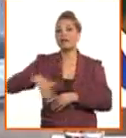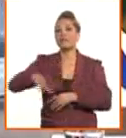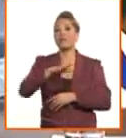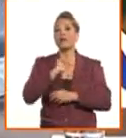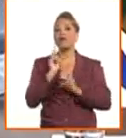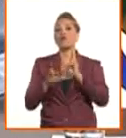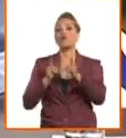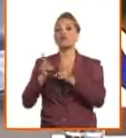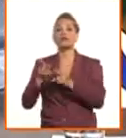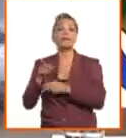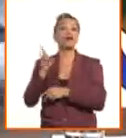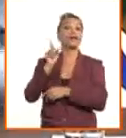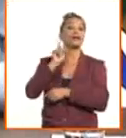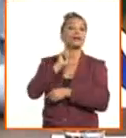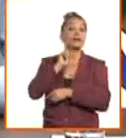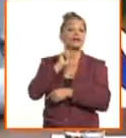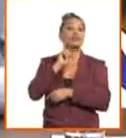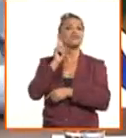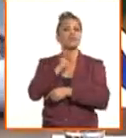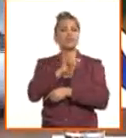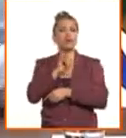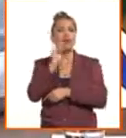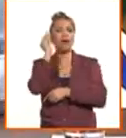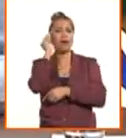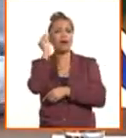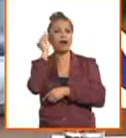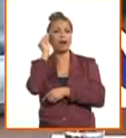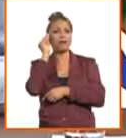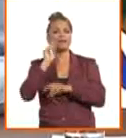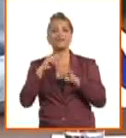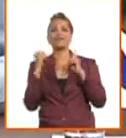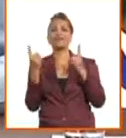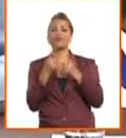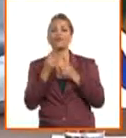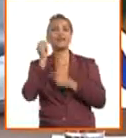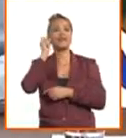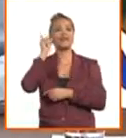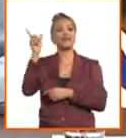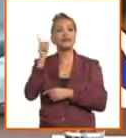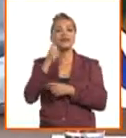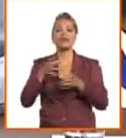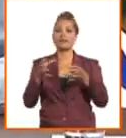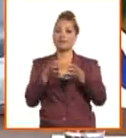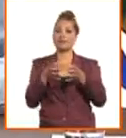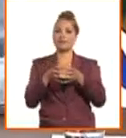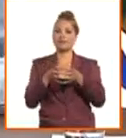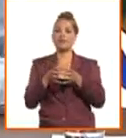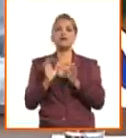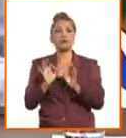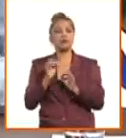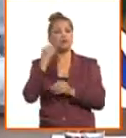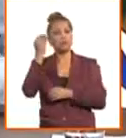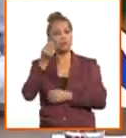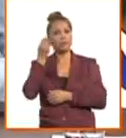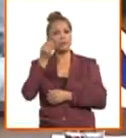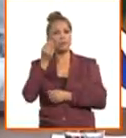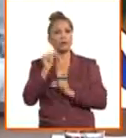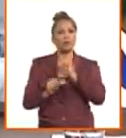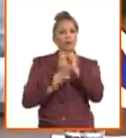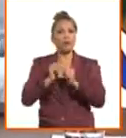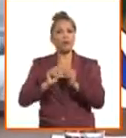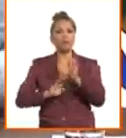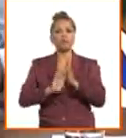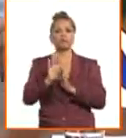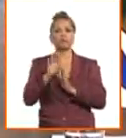escuchar y además aprender del genio colectivo de ese pueblo. Yo creo que en la misma medida en que hagamos más